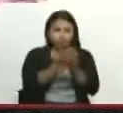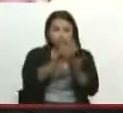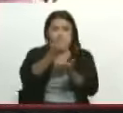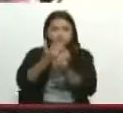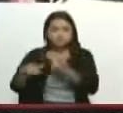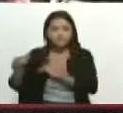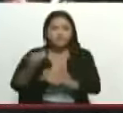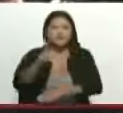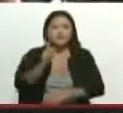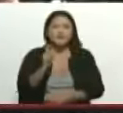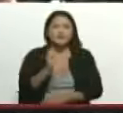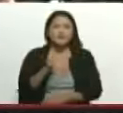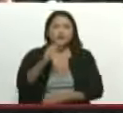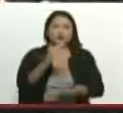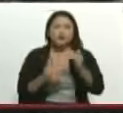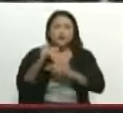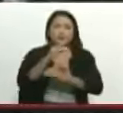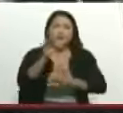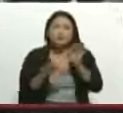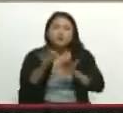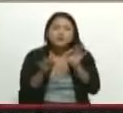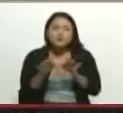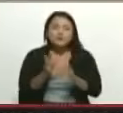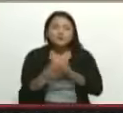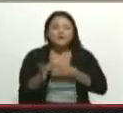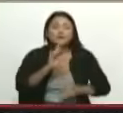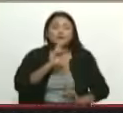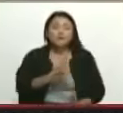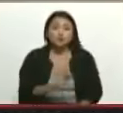Supremo de Justicia para que se pronuncie con respecto a